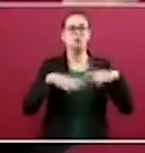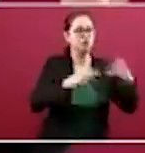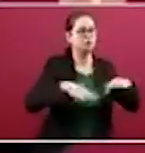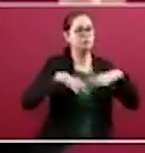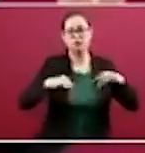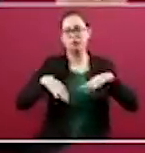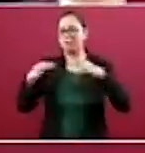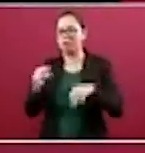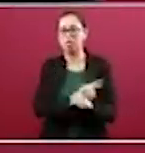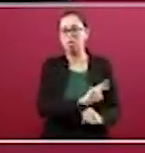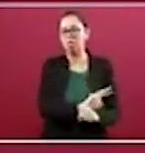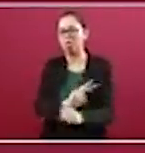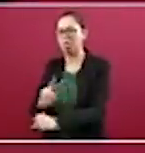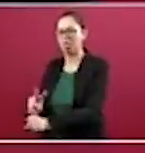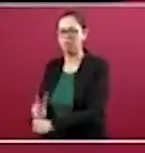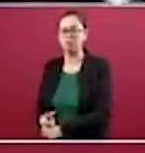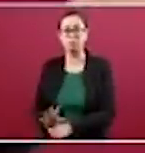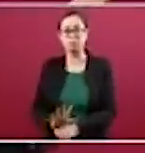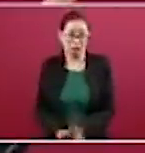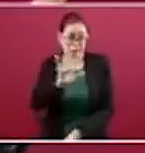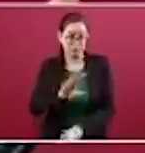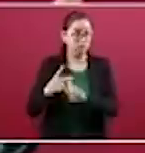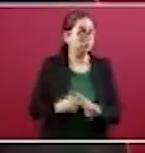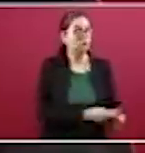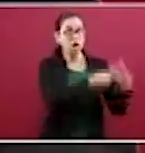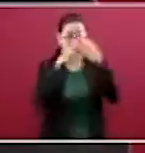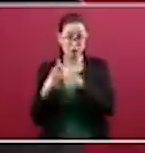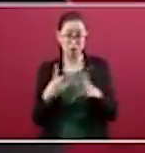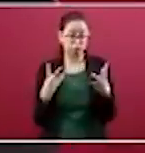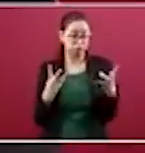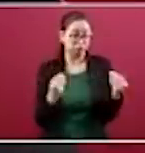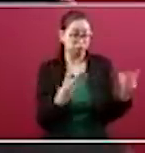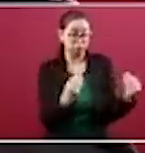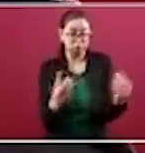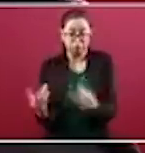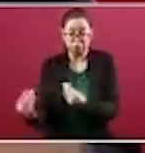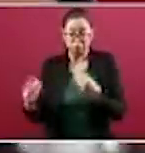reguladores, una constelación de